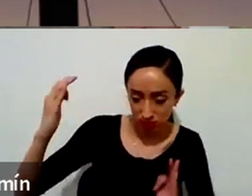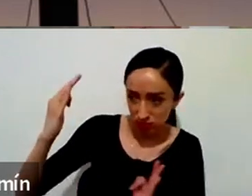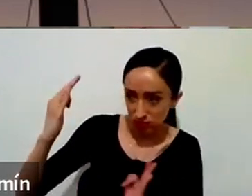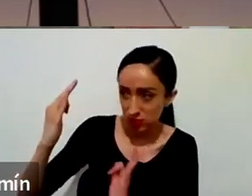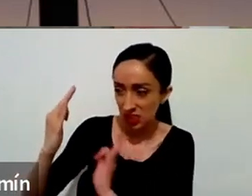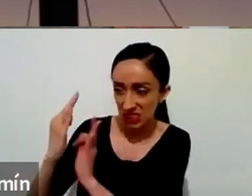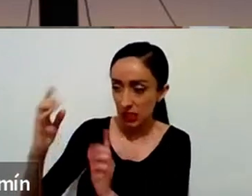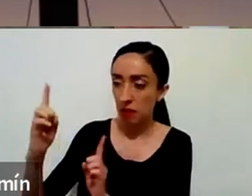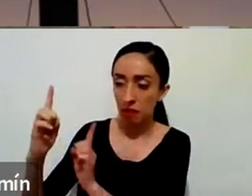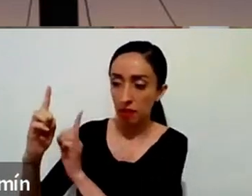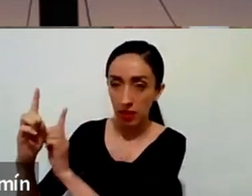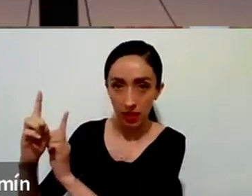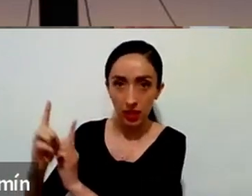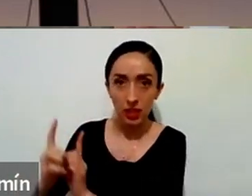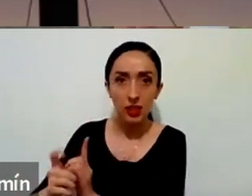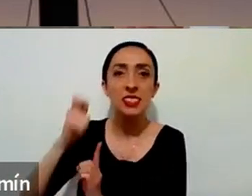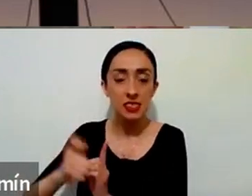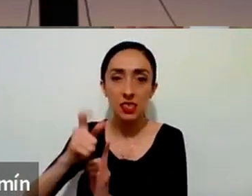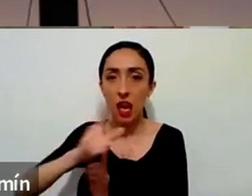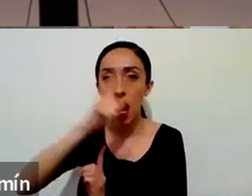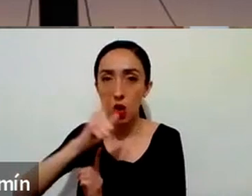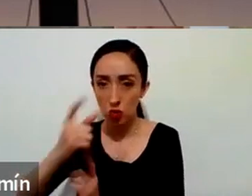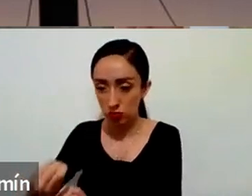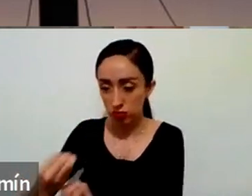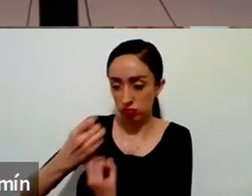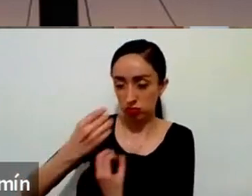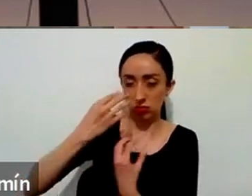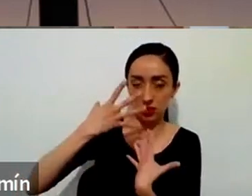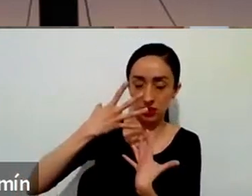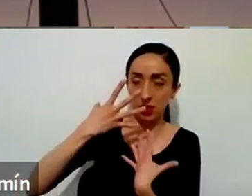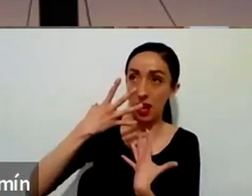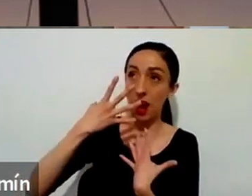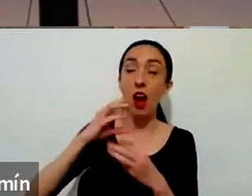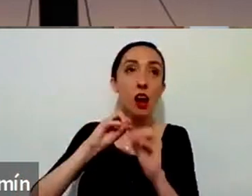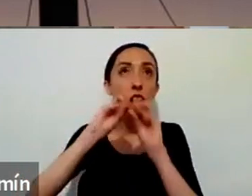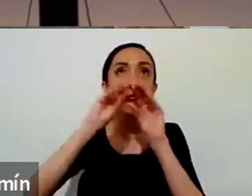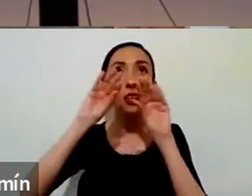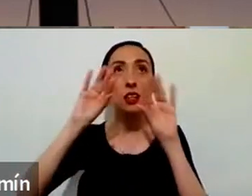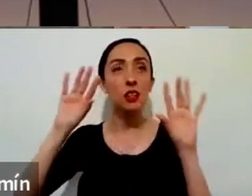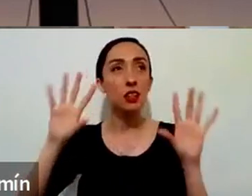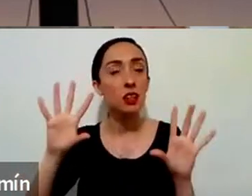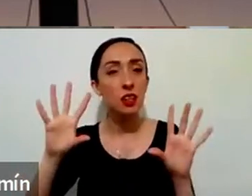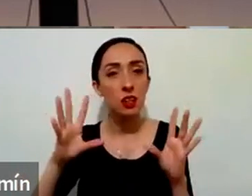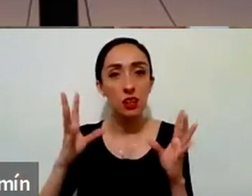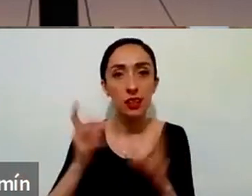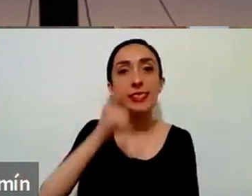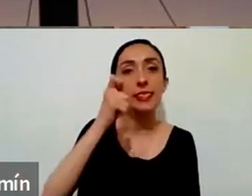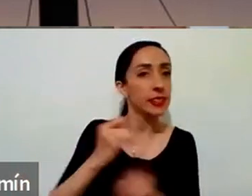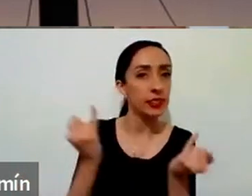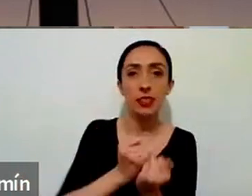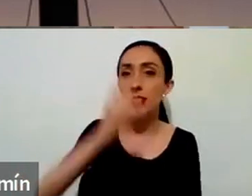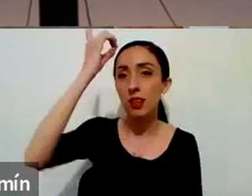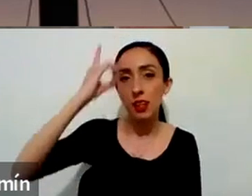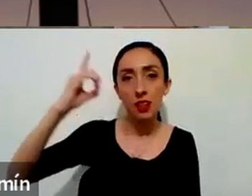una iluminación, hay una luz, ¿verdad?, que ilumina quiénes somos. Y